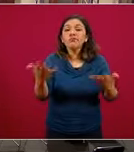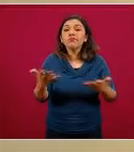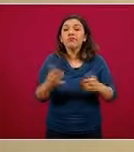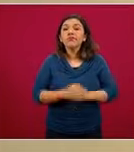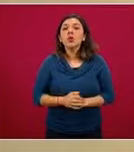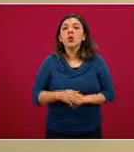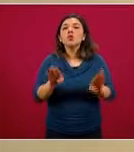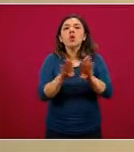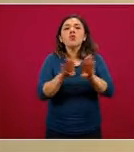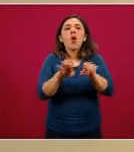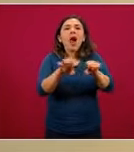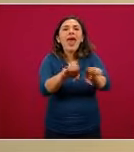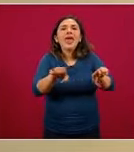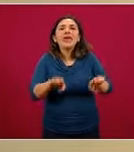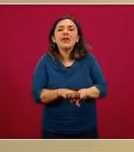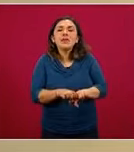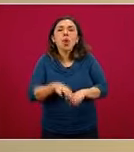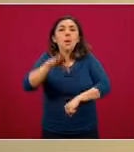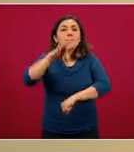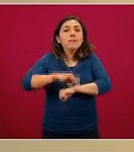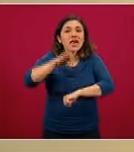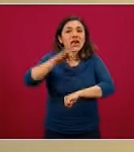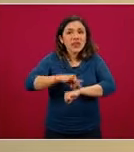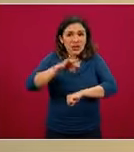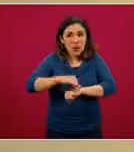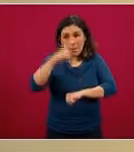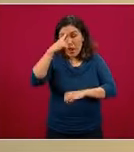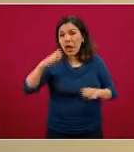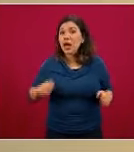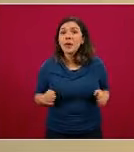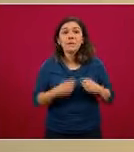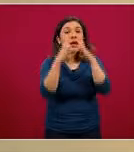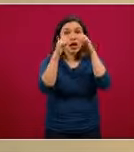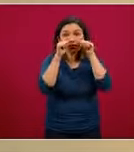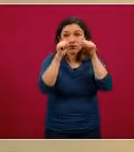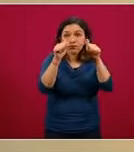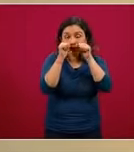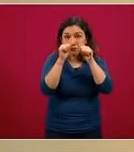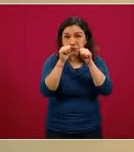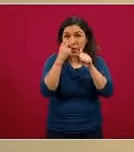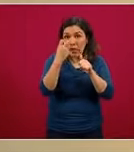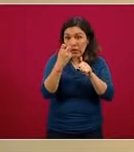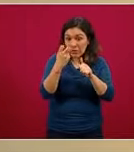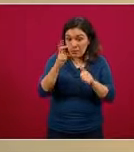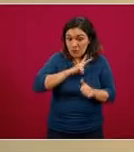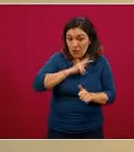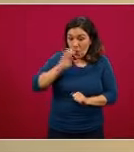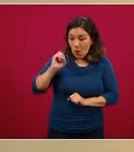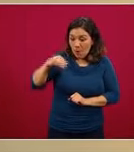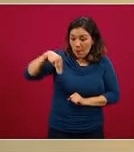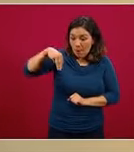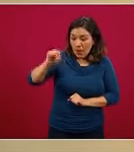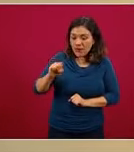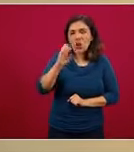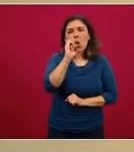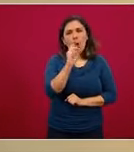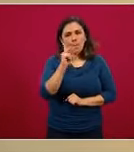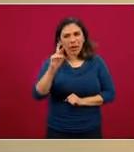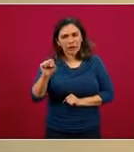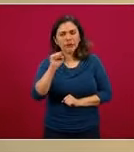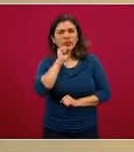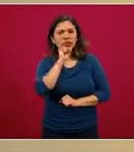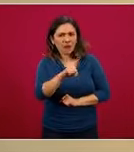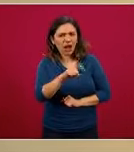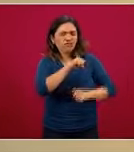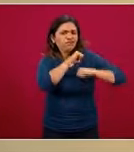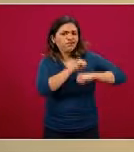los equipos médicos de emergencia que nuestra organización, la Organización Panamericana de la